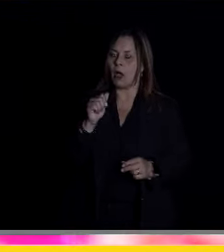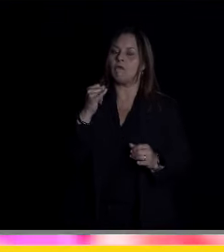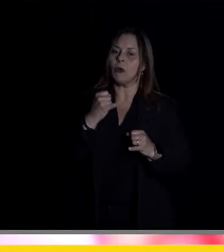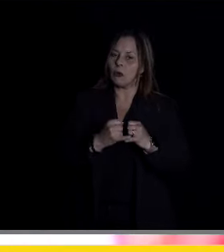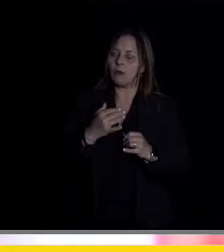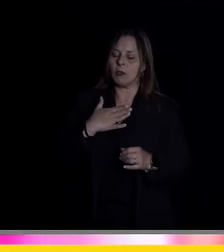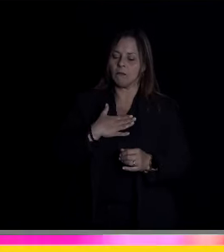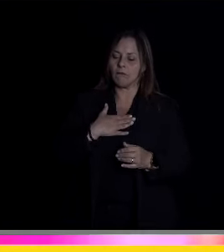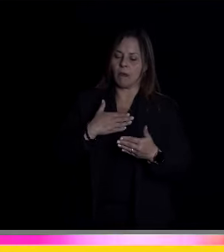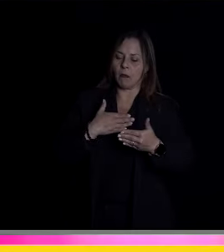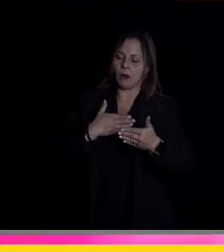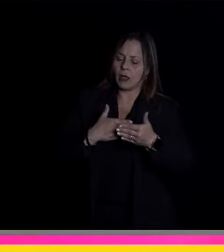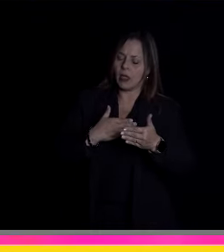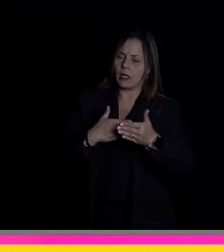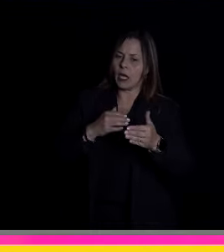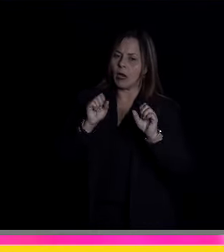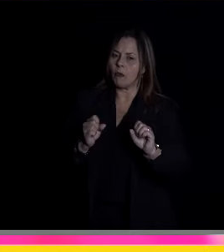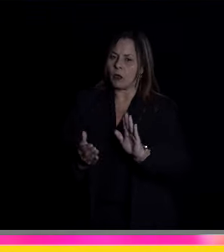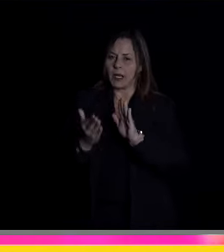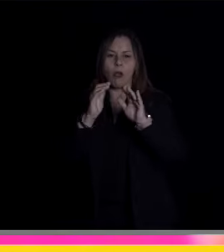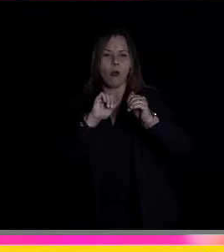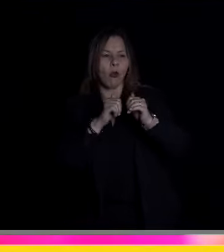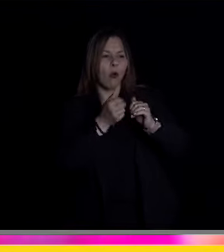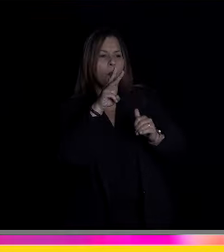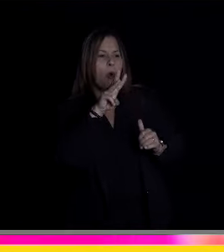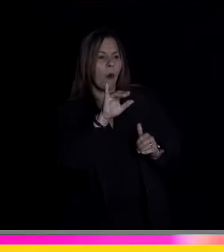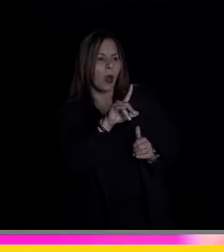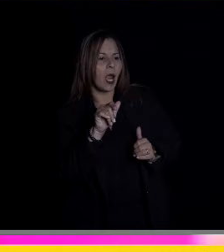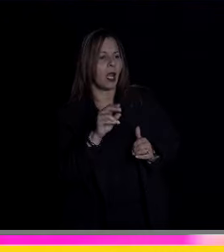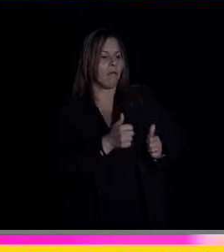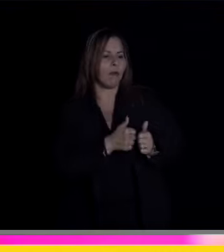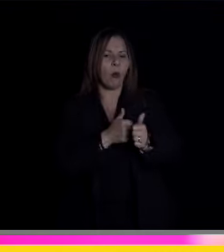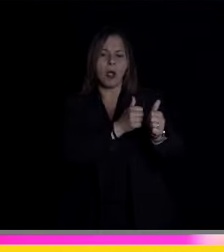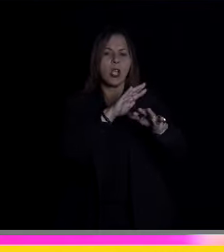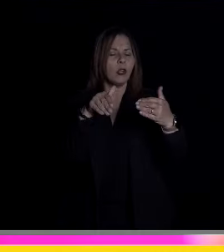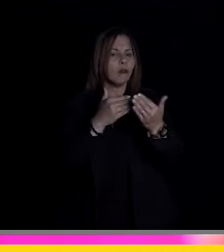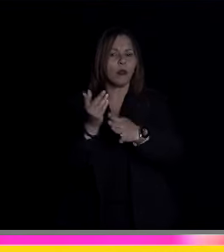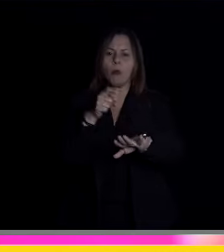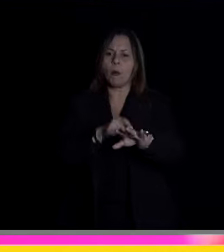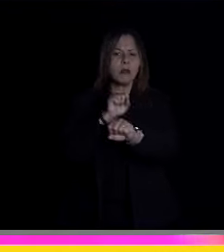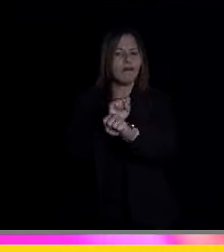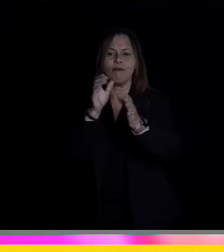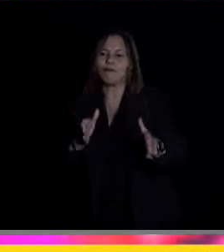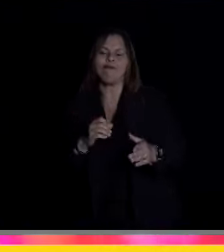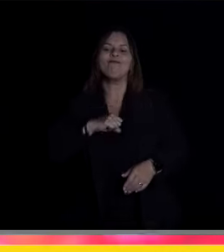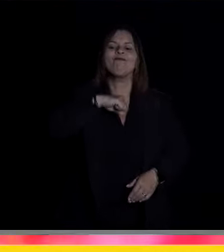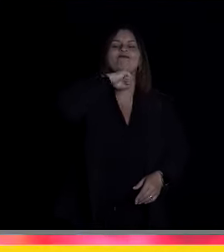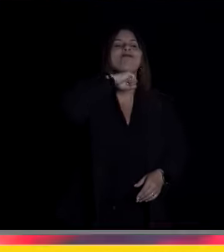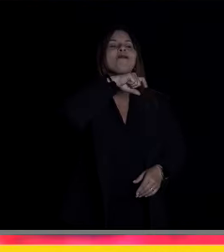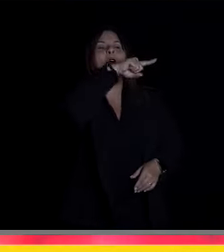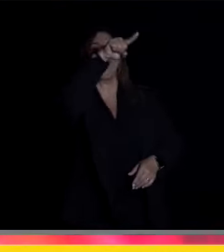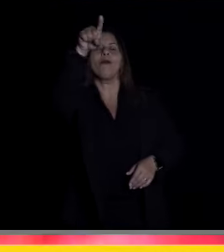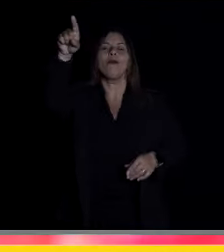toca muy de cerca, ya que pude presenciar cómo William, acompañado en todo momento de su brigada especial, los duros que están por